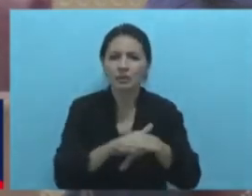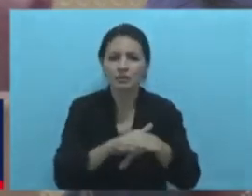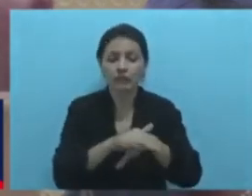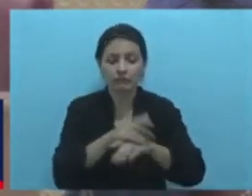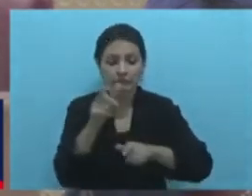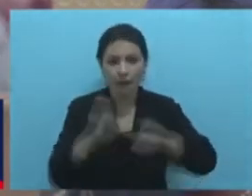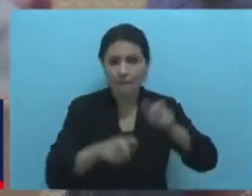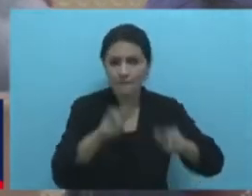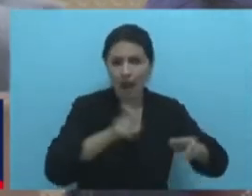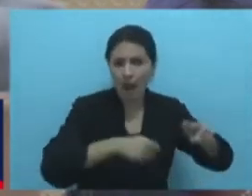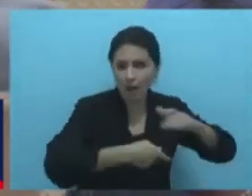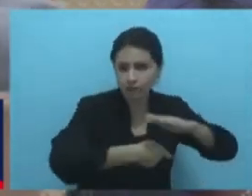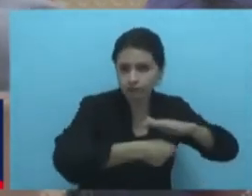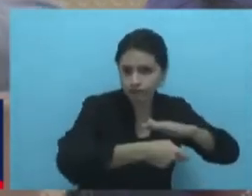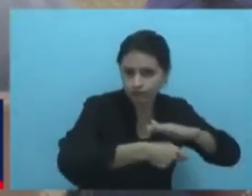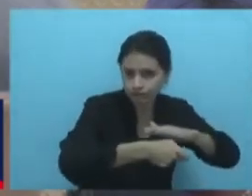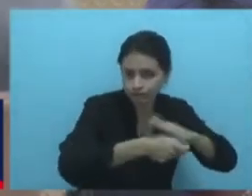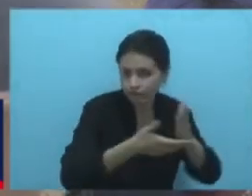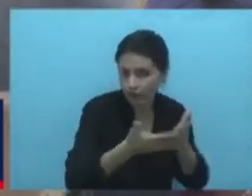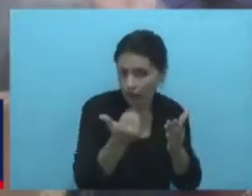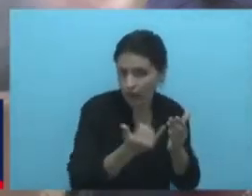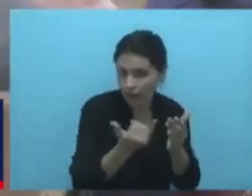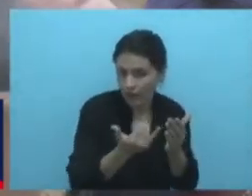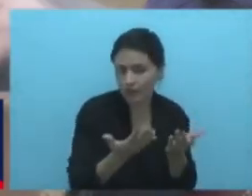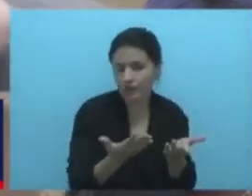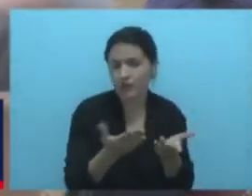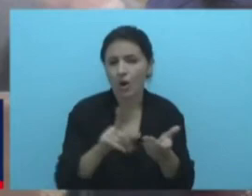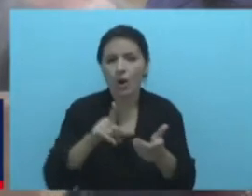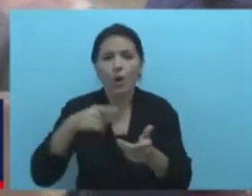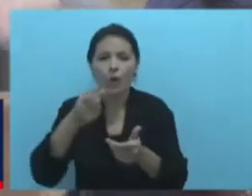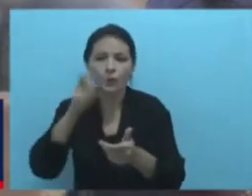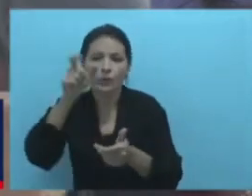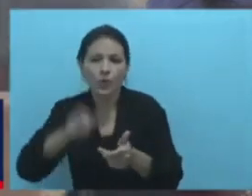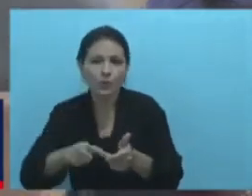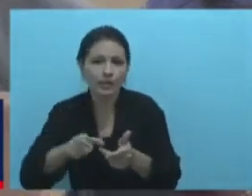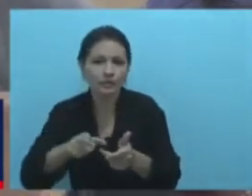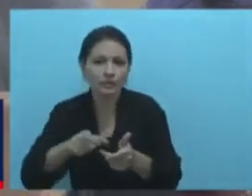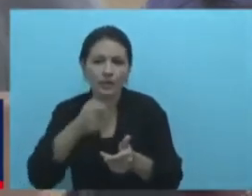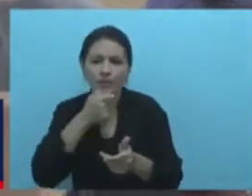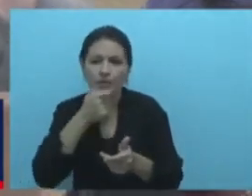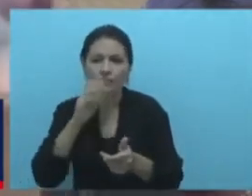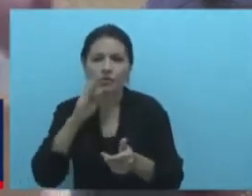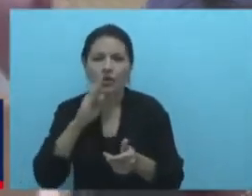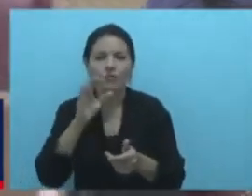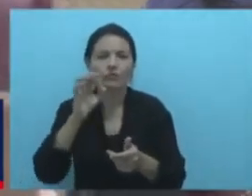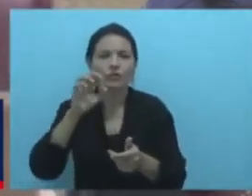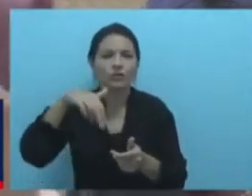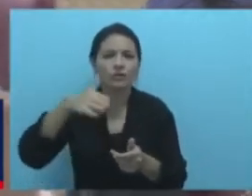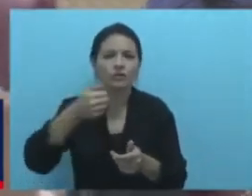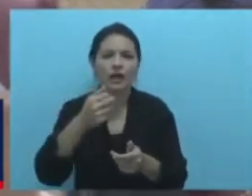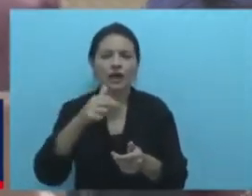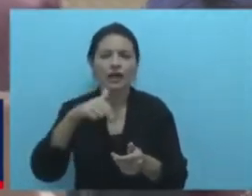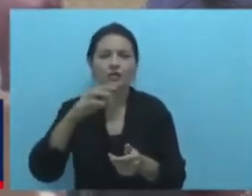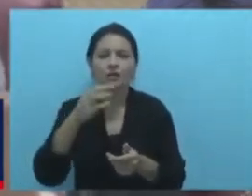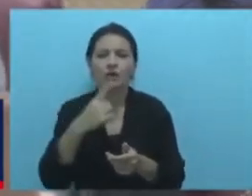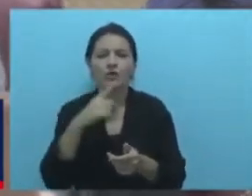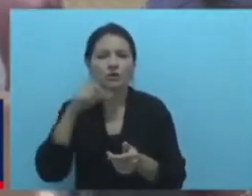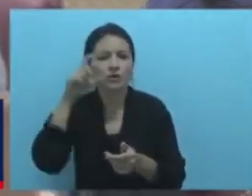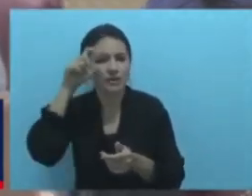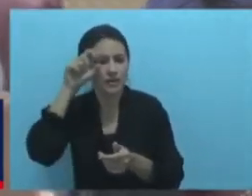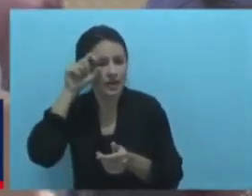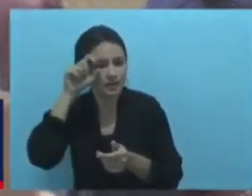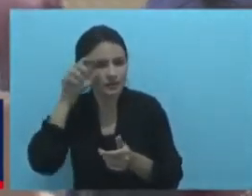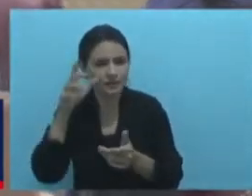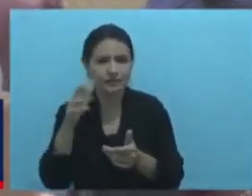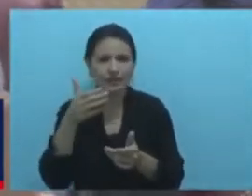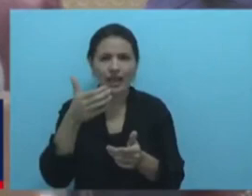Note por ejemplo una alevosa operación de lavado de dinero flagrante de 6 millones de euros que